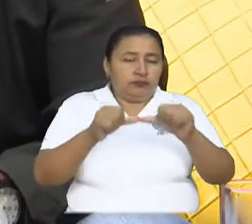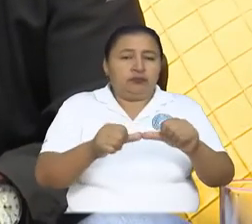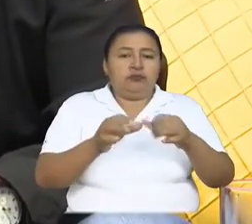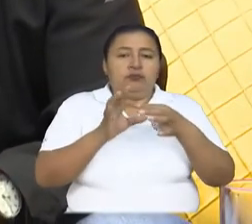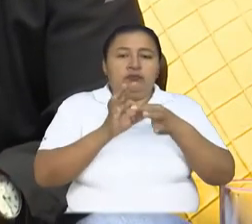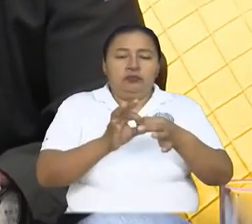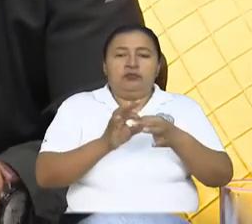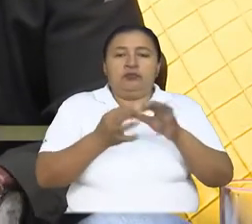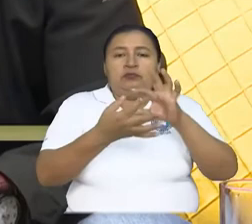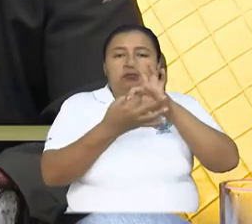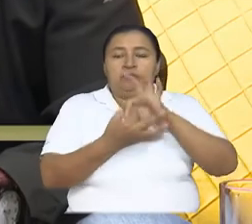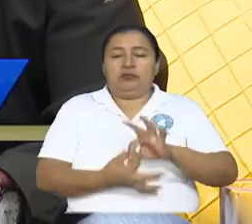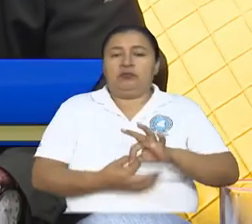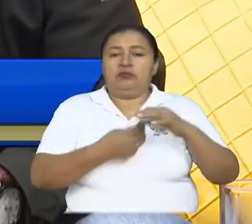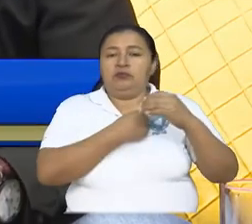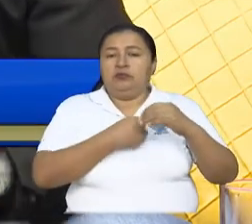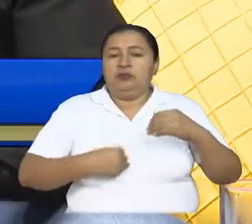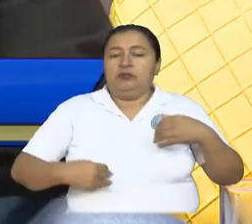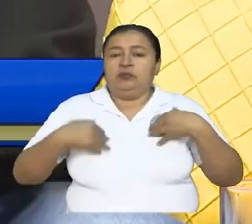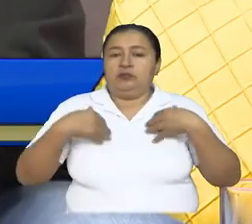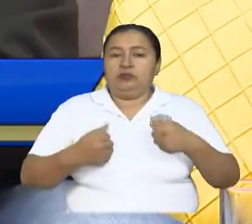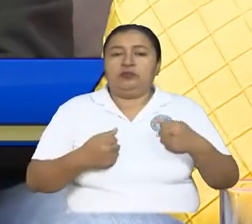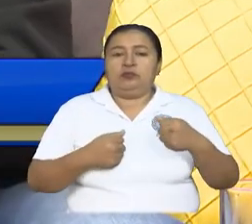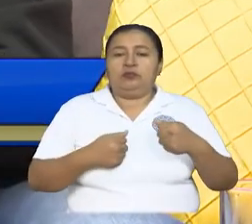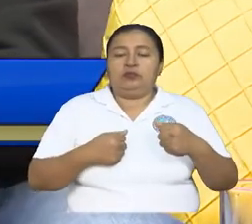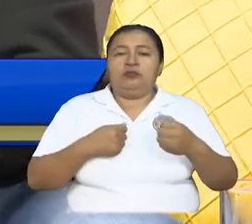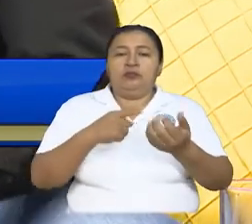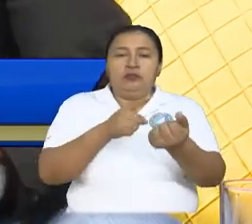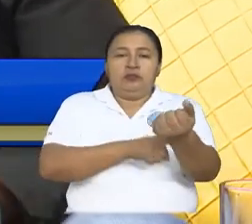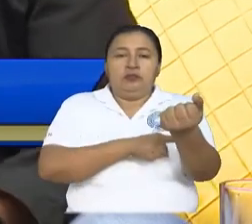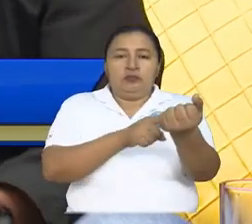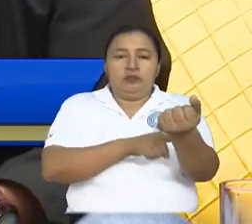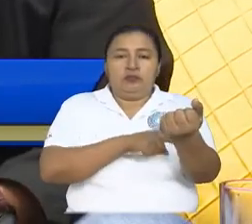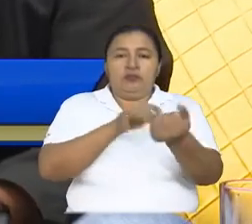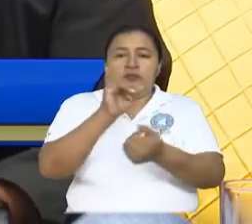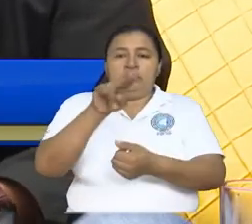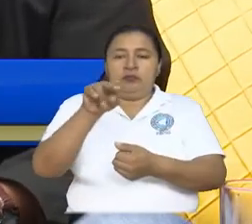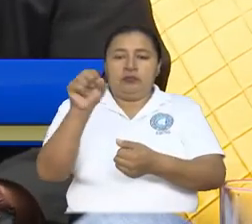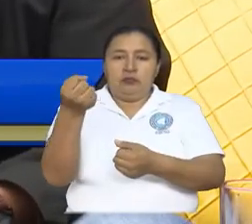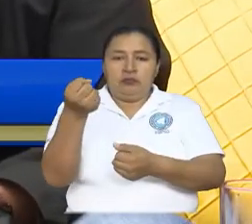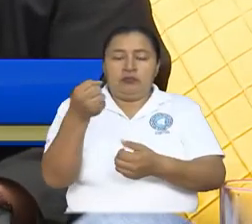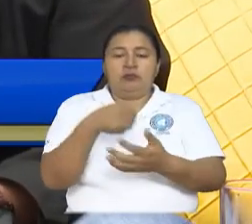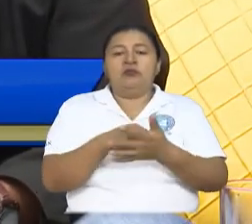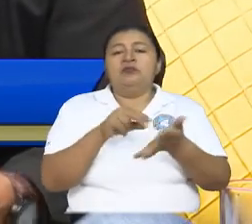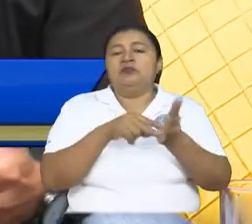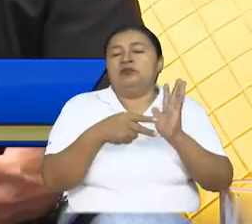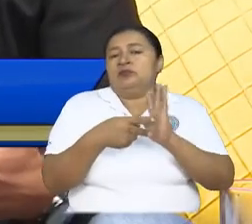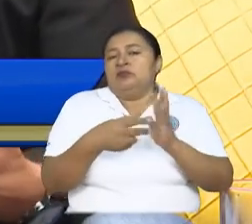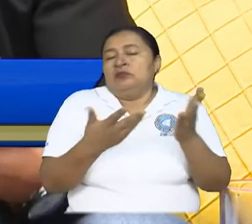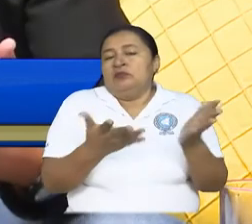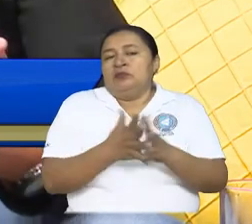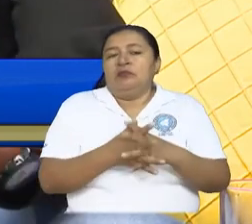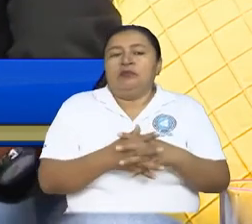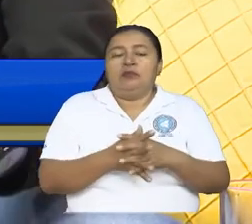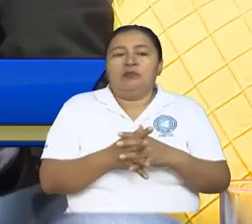sistema de salud el ministerio de salud hermanos de links es decir